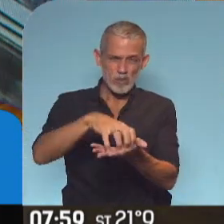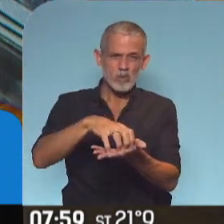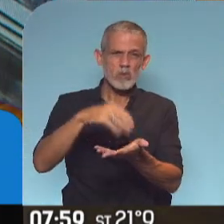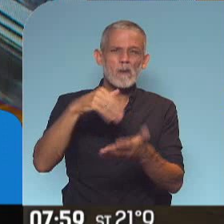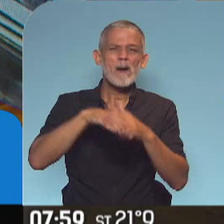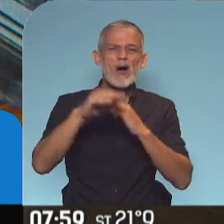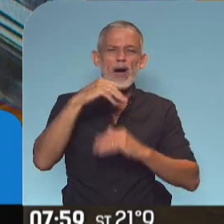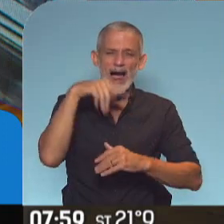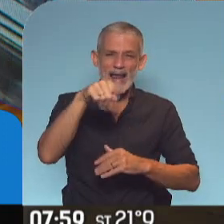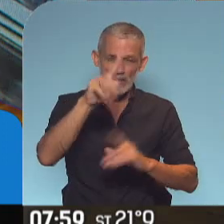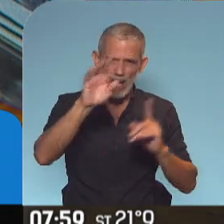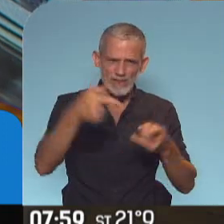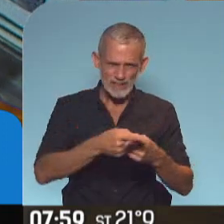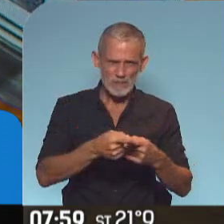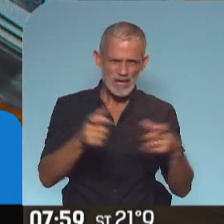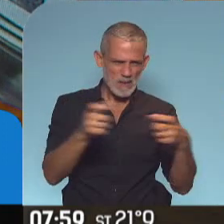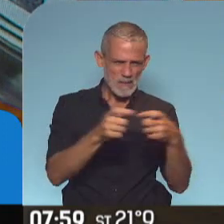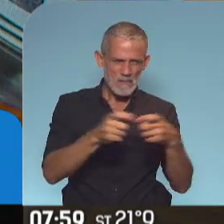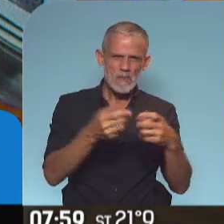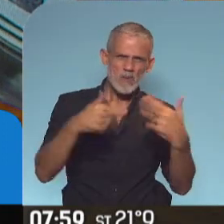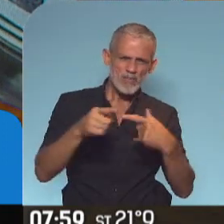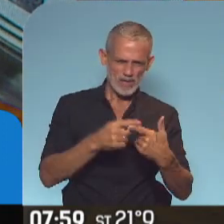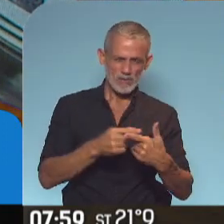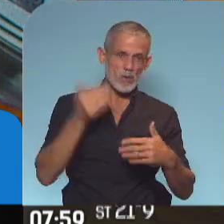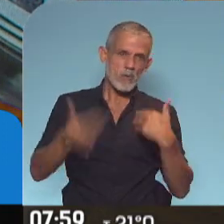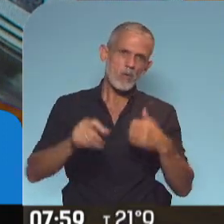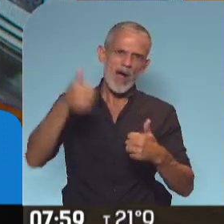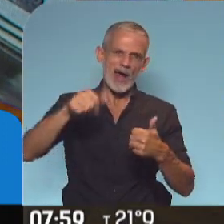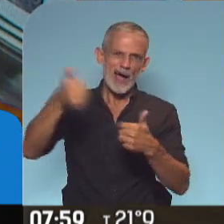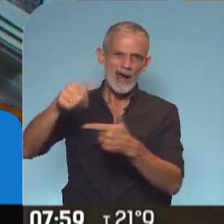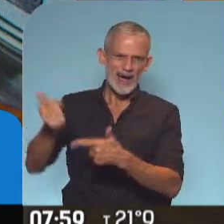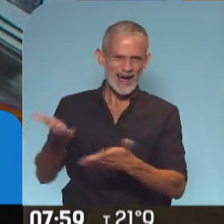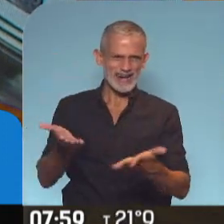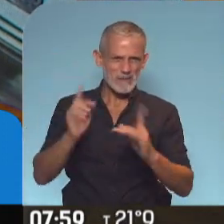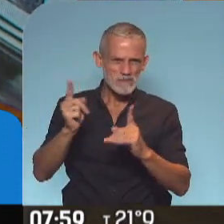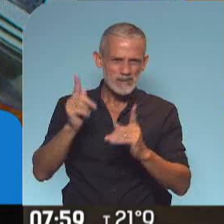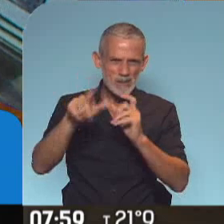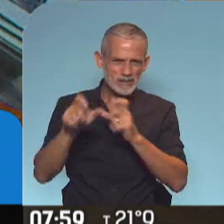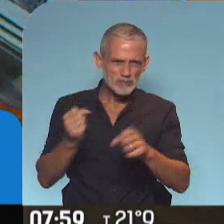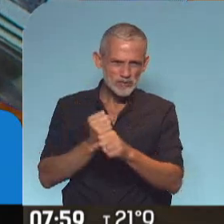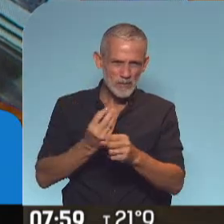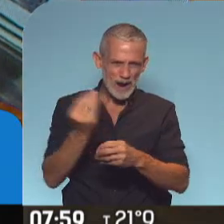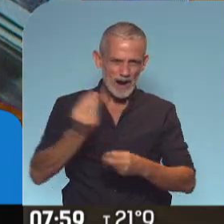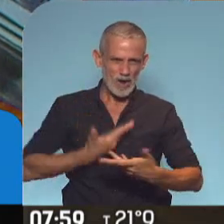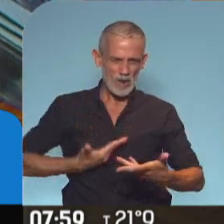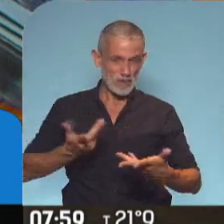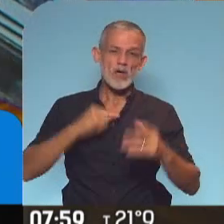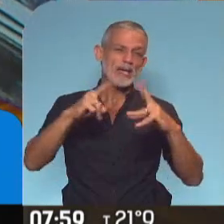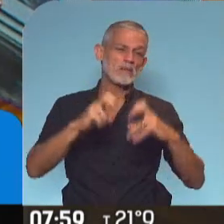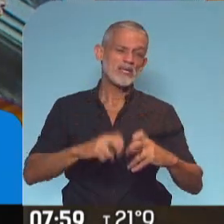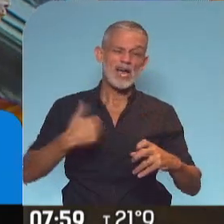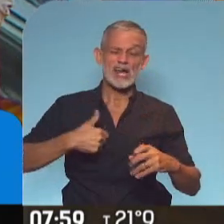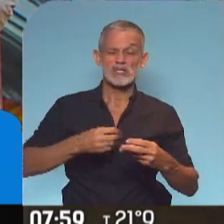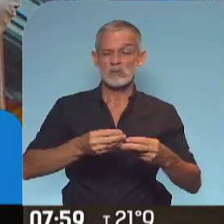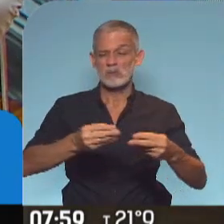Bank designado para los canjes de deuda. Es decir, ¿de qué están hablando? Lo que pasa es que, claro, en la Argentina las investigaciones nunca terminan